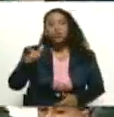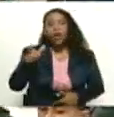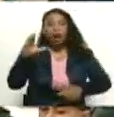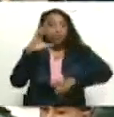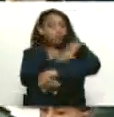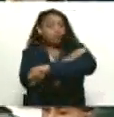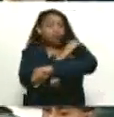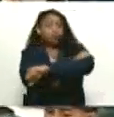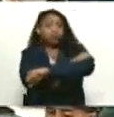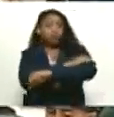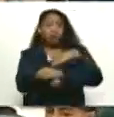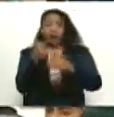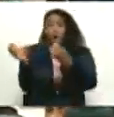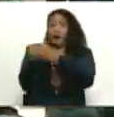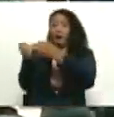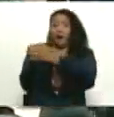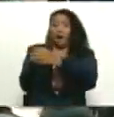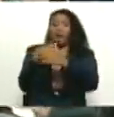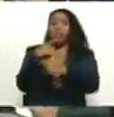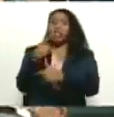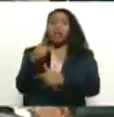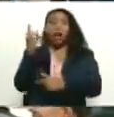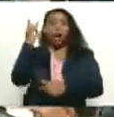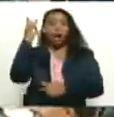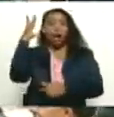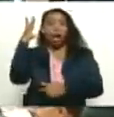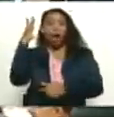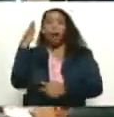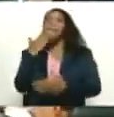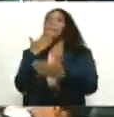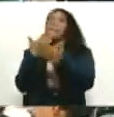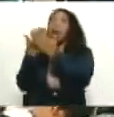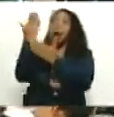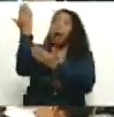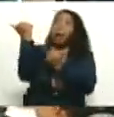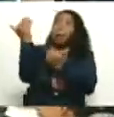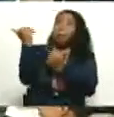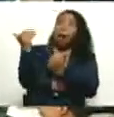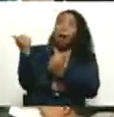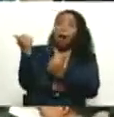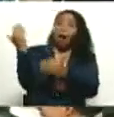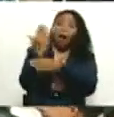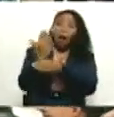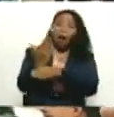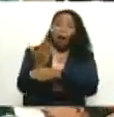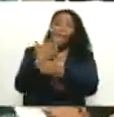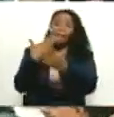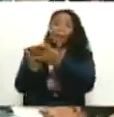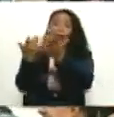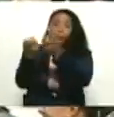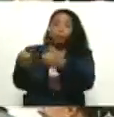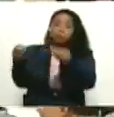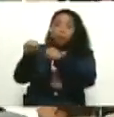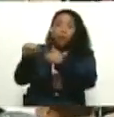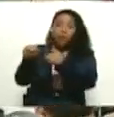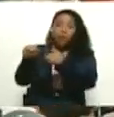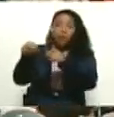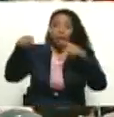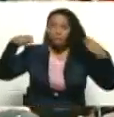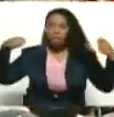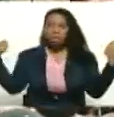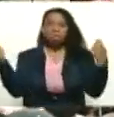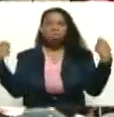oposición que pidieron sanciones, que pidieron bloqueos, que